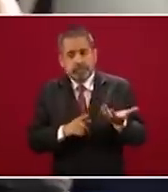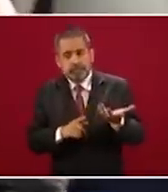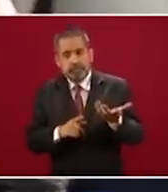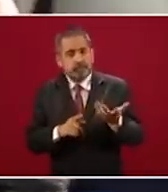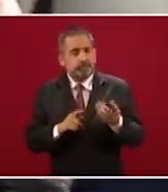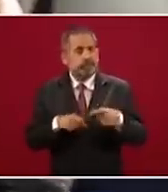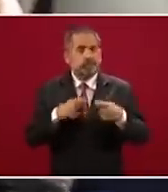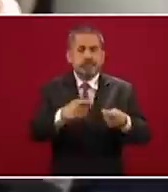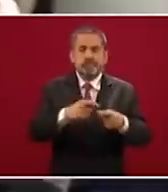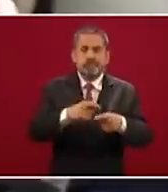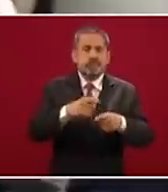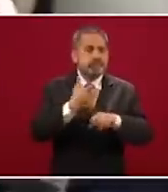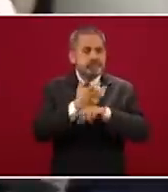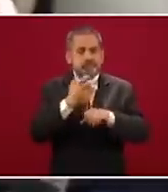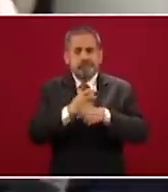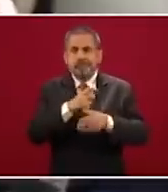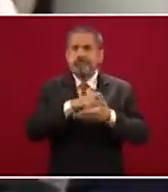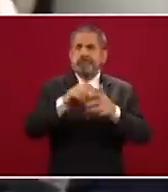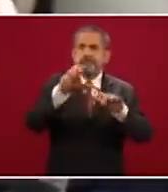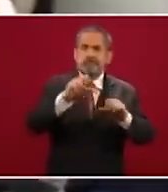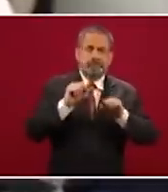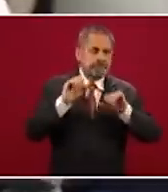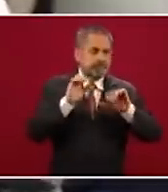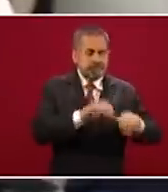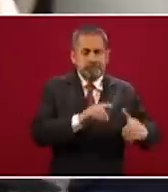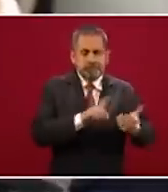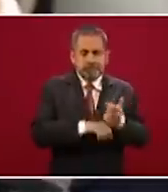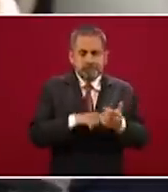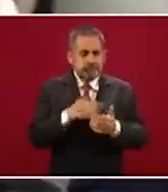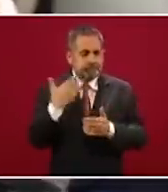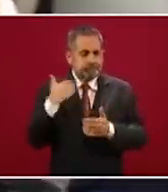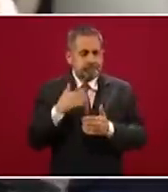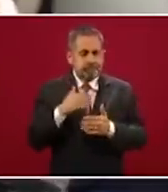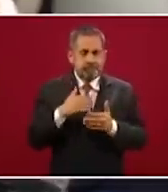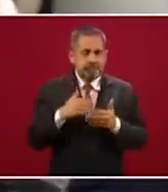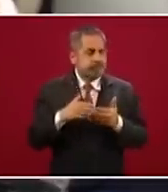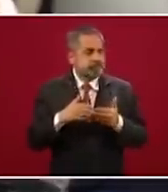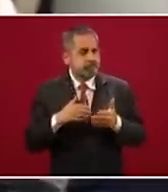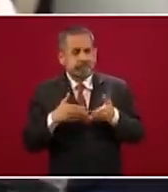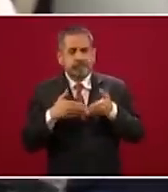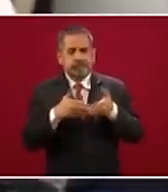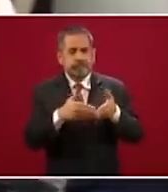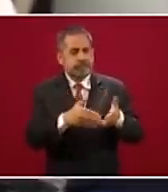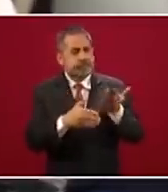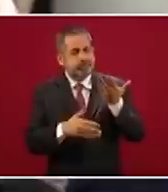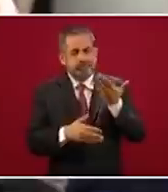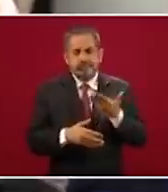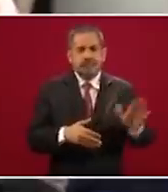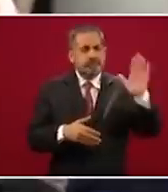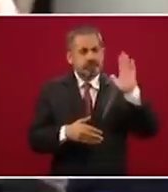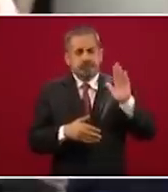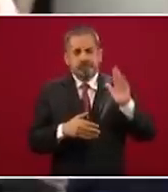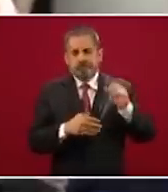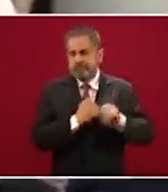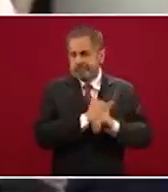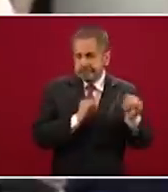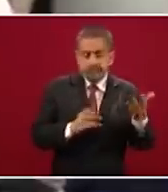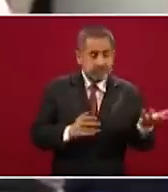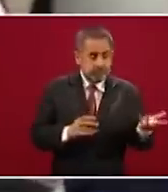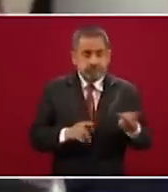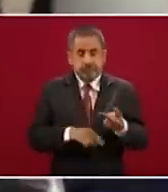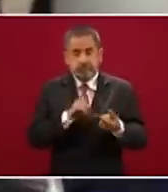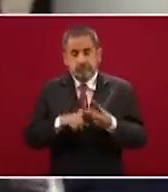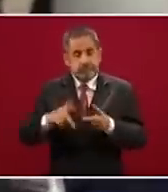contrató para echar fuera los últimos barcos españoles en la independencia. El caso,